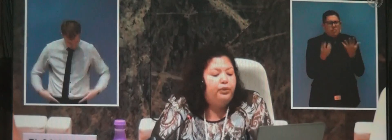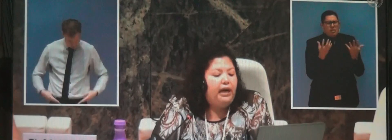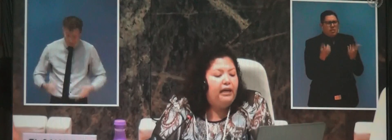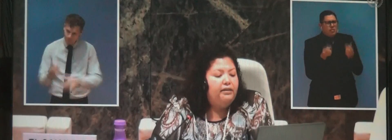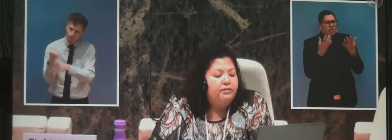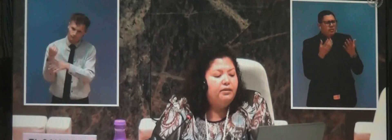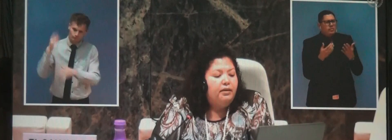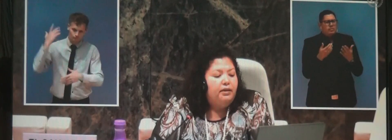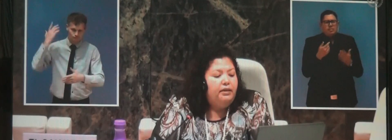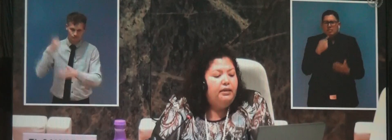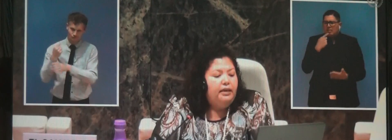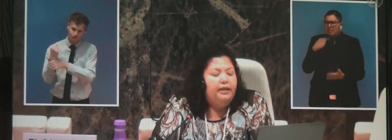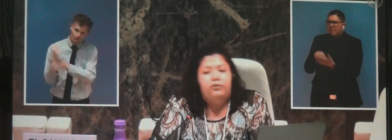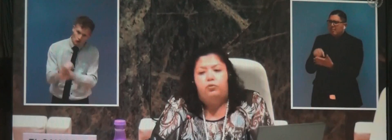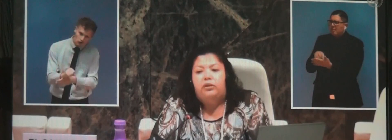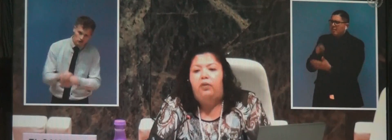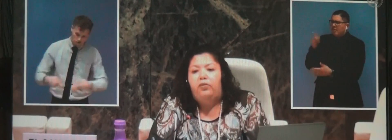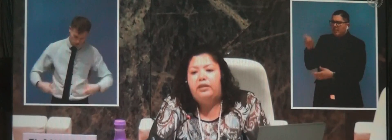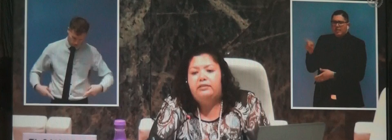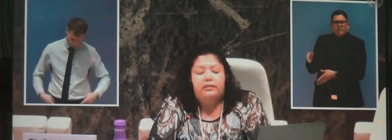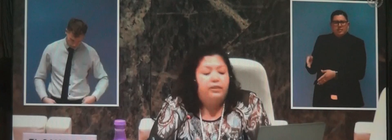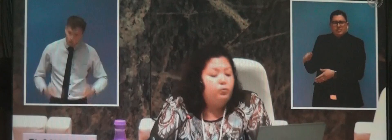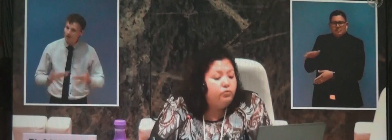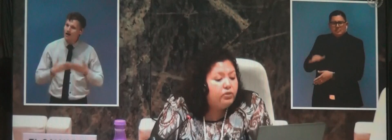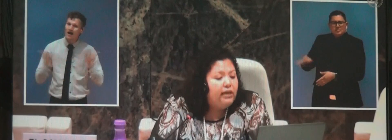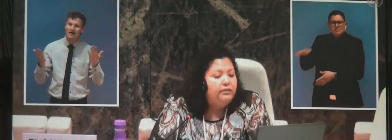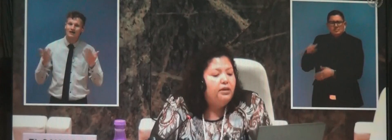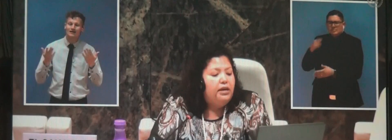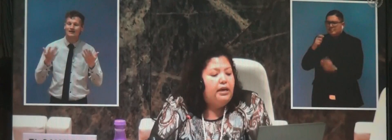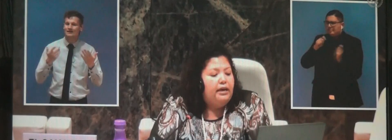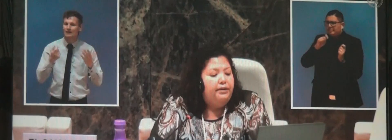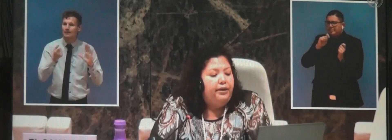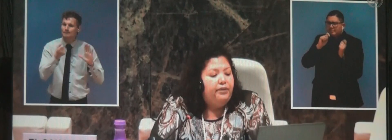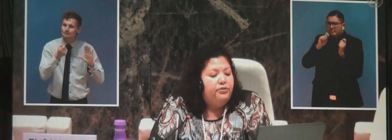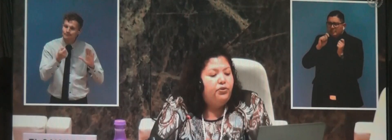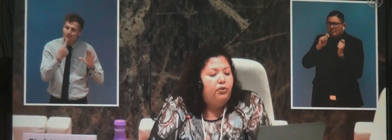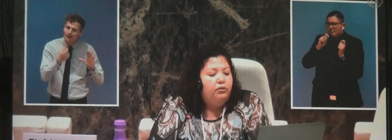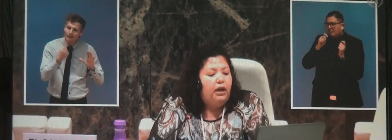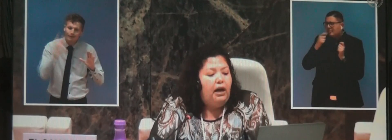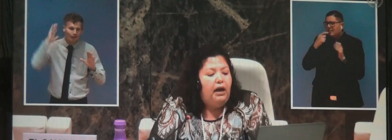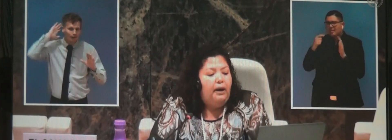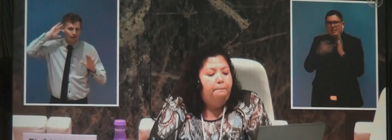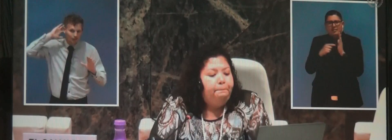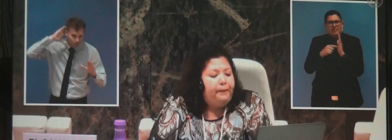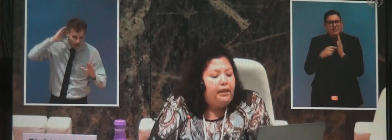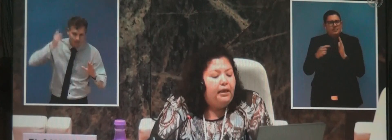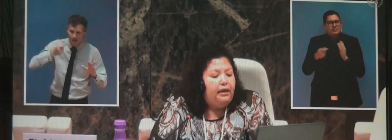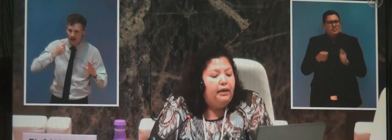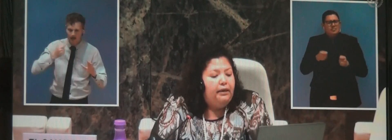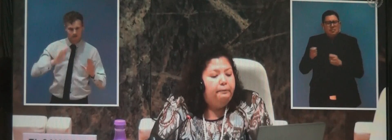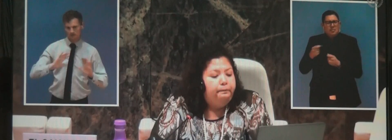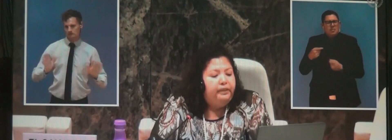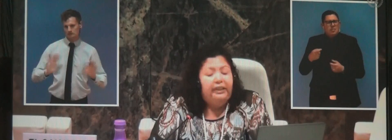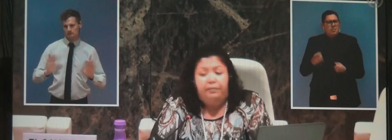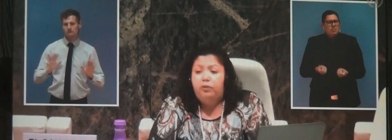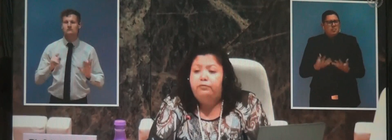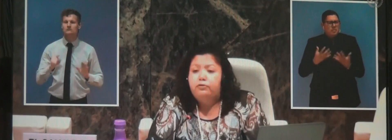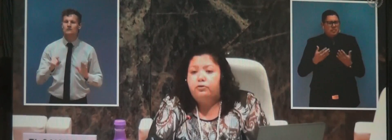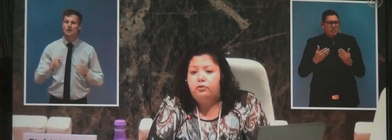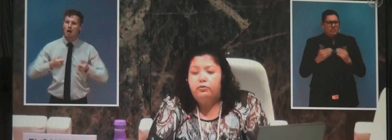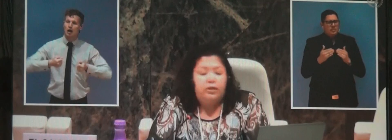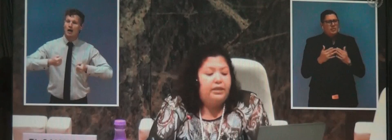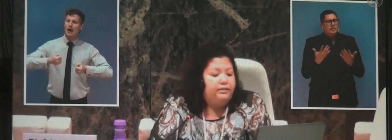los tribunales y el resultado de estas denuncias en relación a